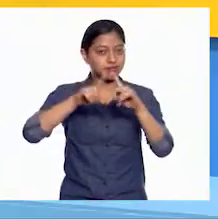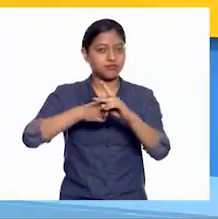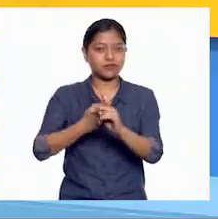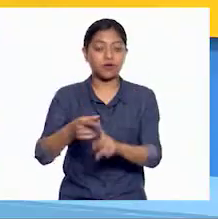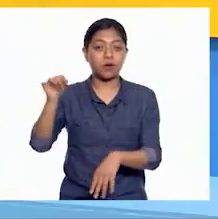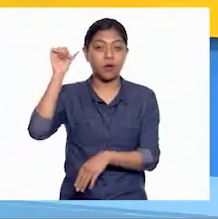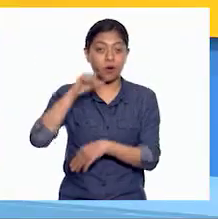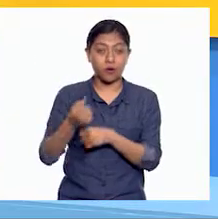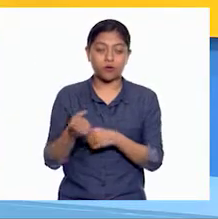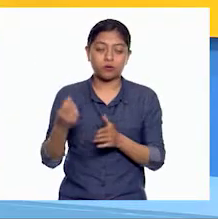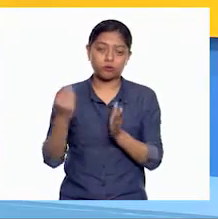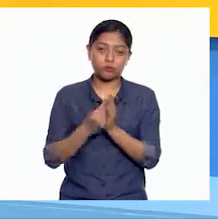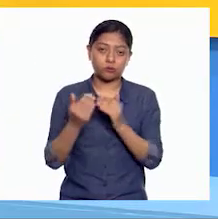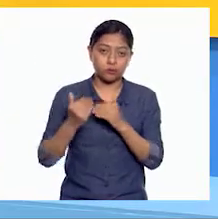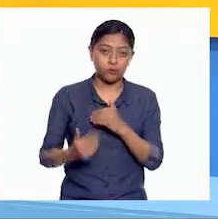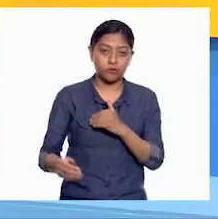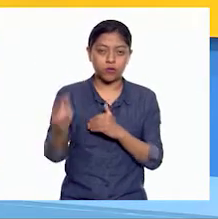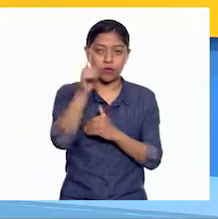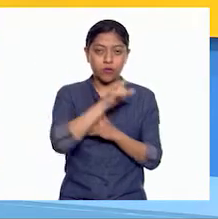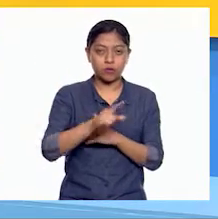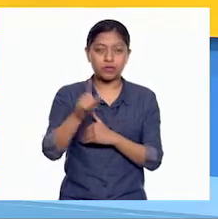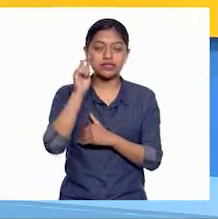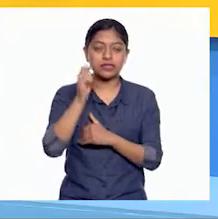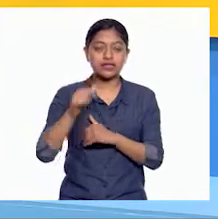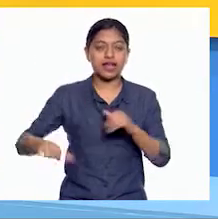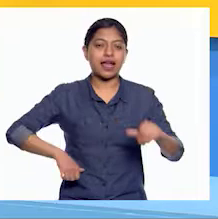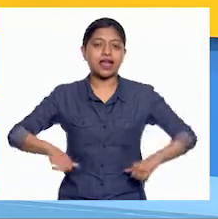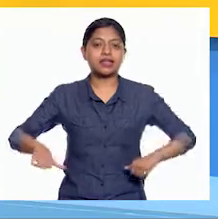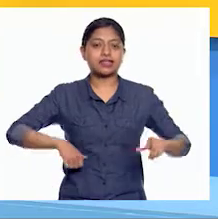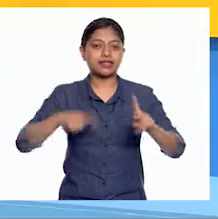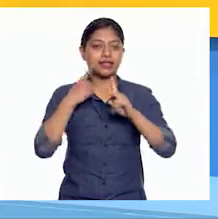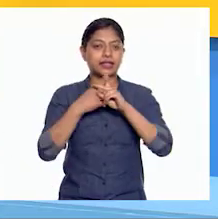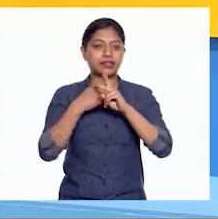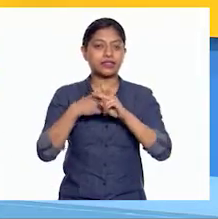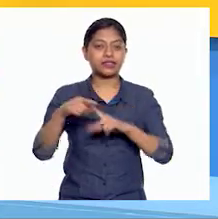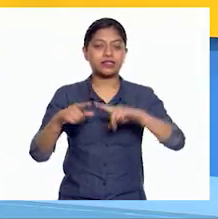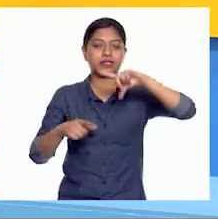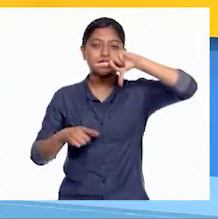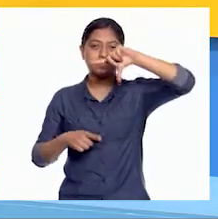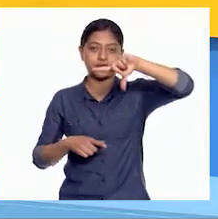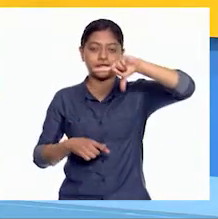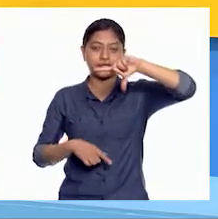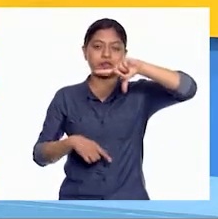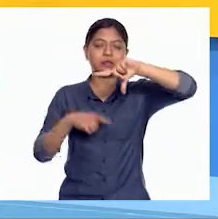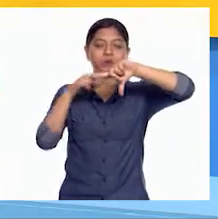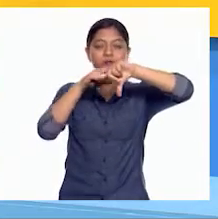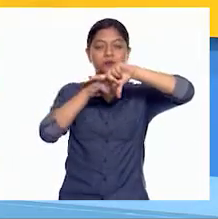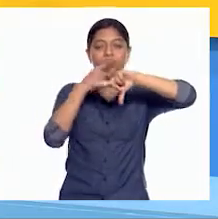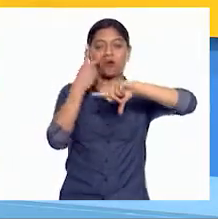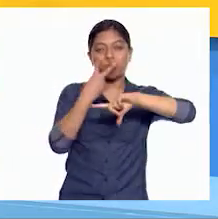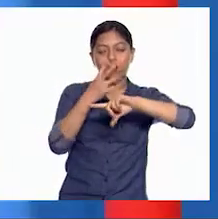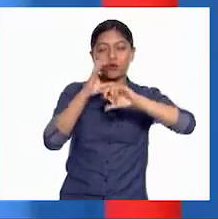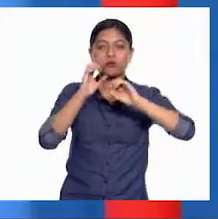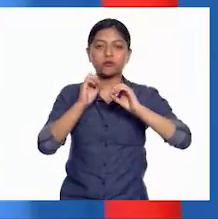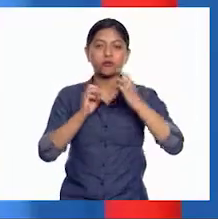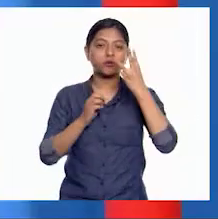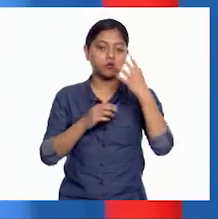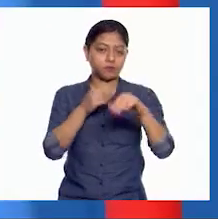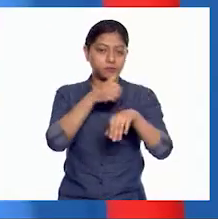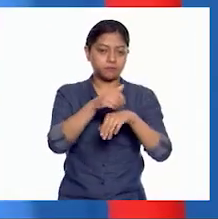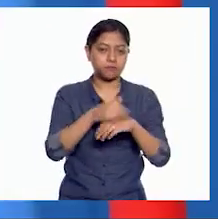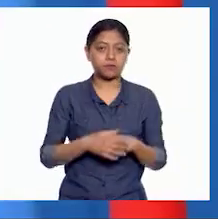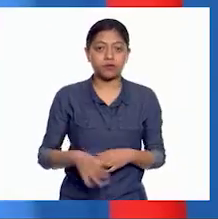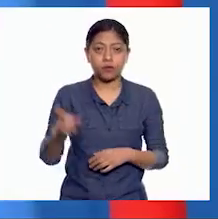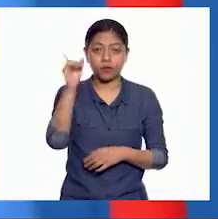Hoy, durante la sesión, resolveremos problemas interesantes a través de divisores comunes de dos o tres números. Ah, muy bien.